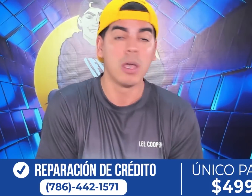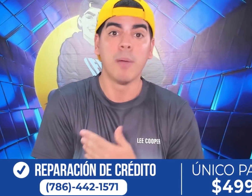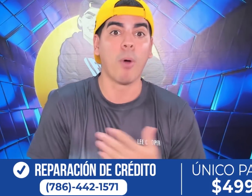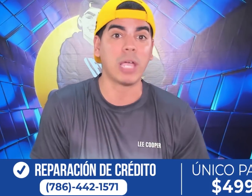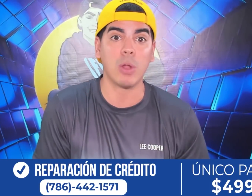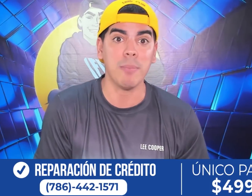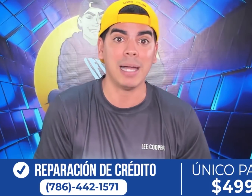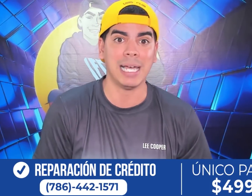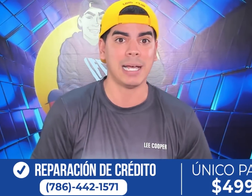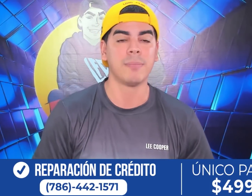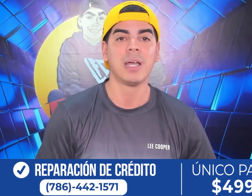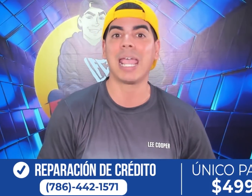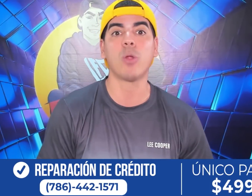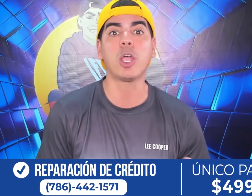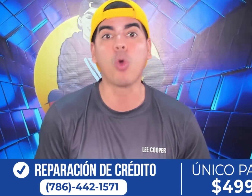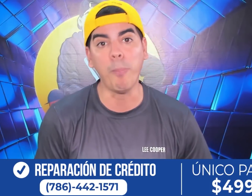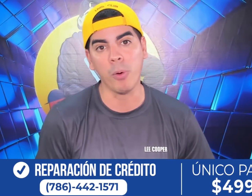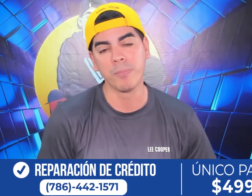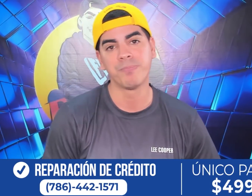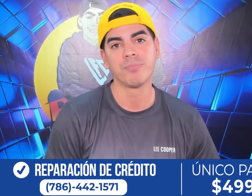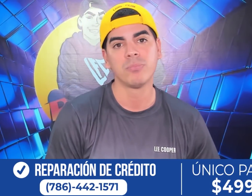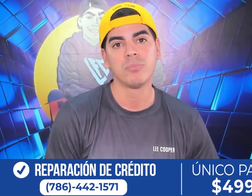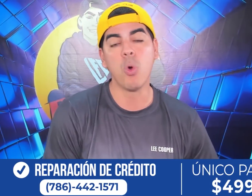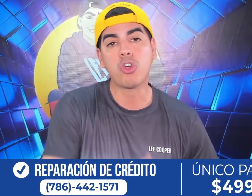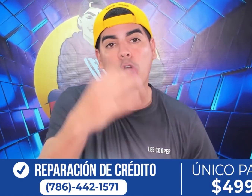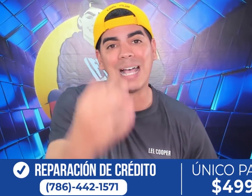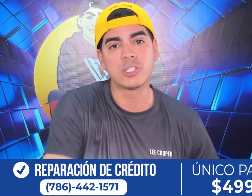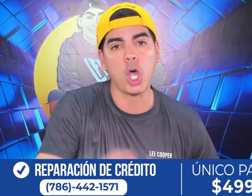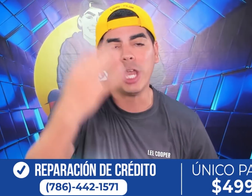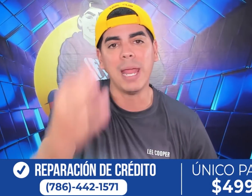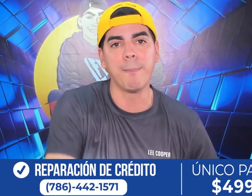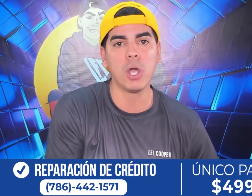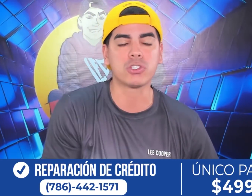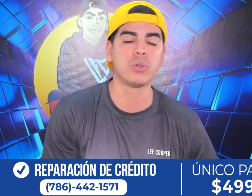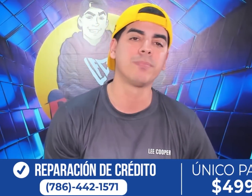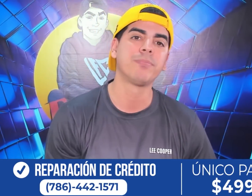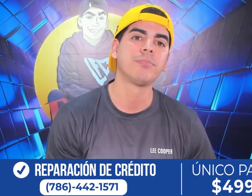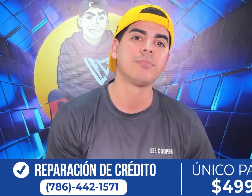tu casa porque no hay manera, que no hay cupo. Un colapso nervioso.